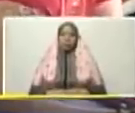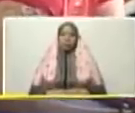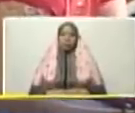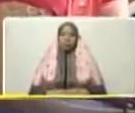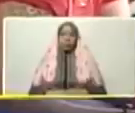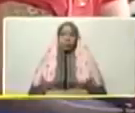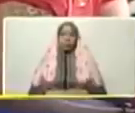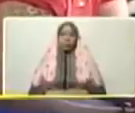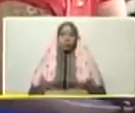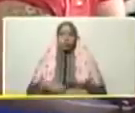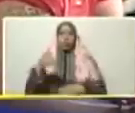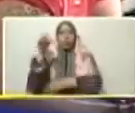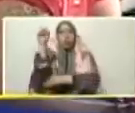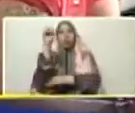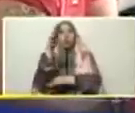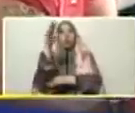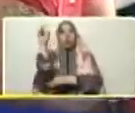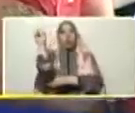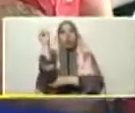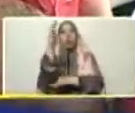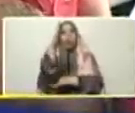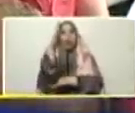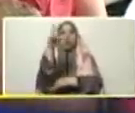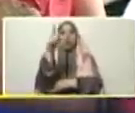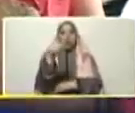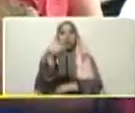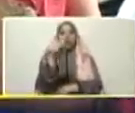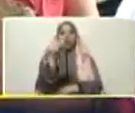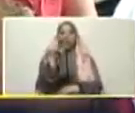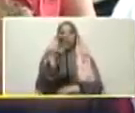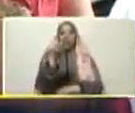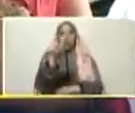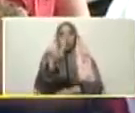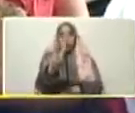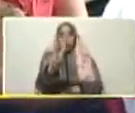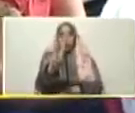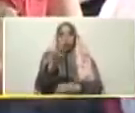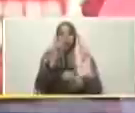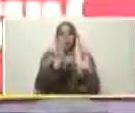al congreso del partido socialista unido de venezuela más instancia